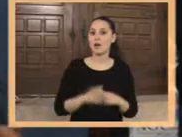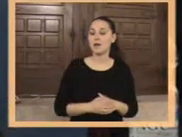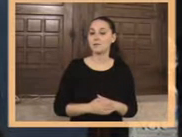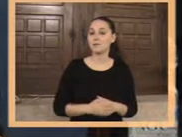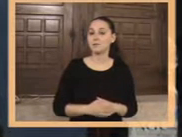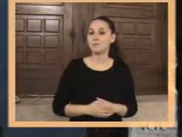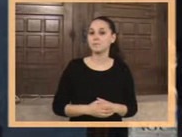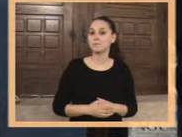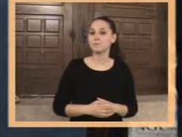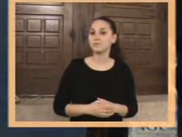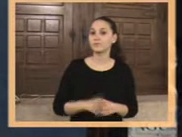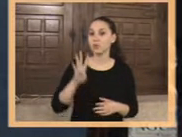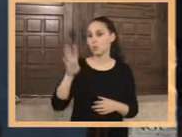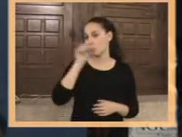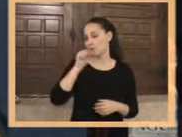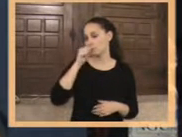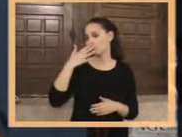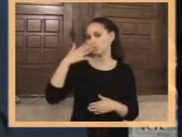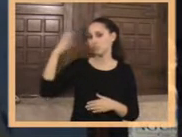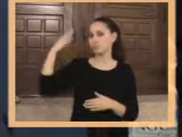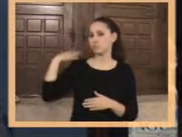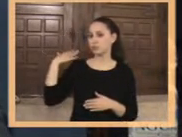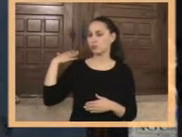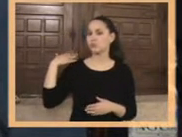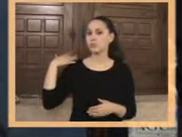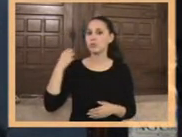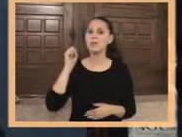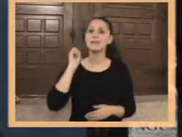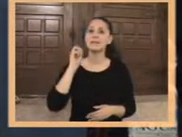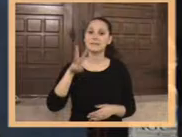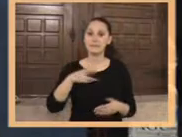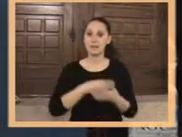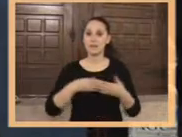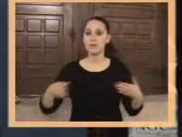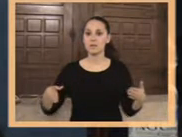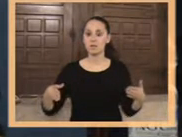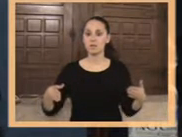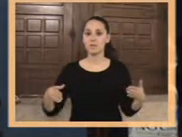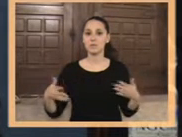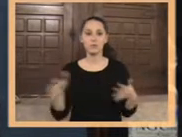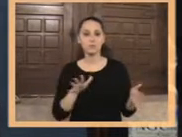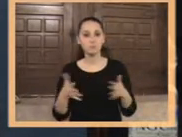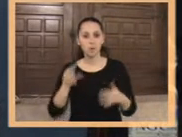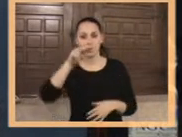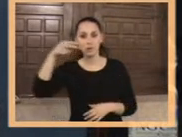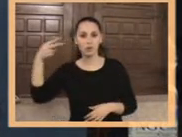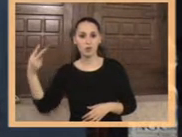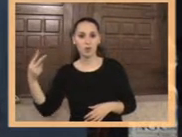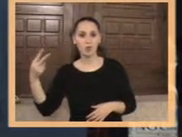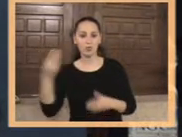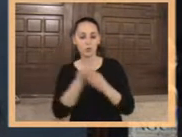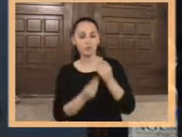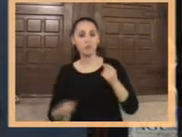en la pasada legislatura se trató un montante de 13.058.000 euros, de los cuales 8,5